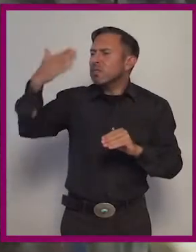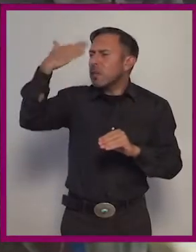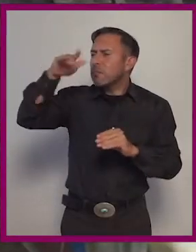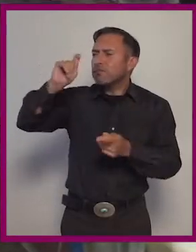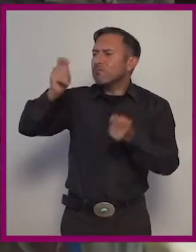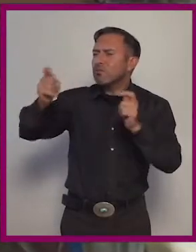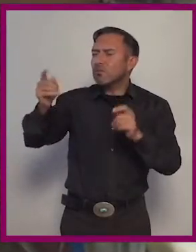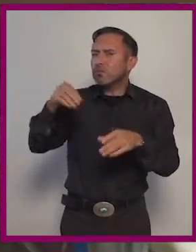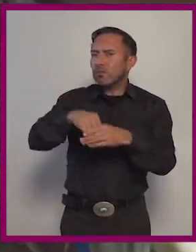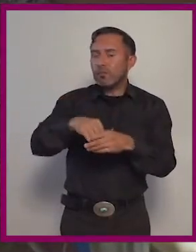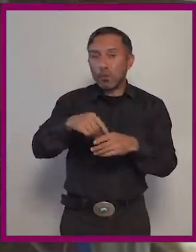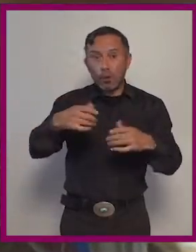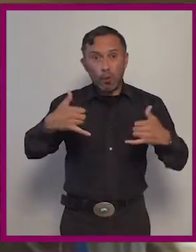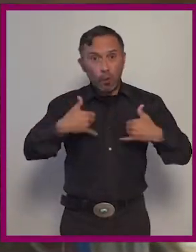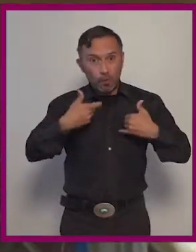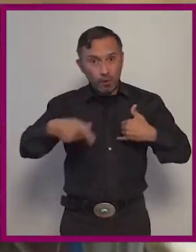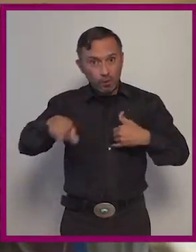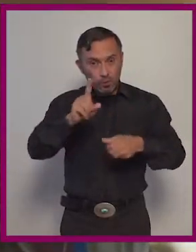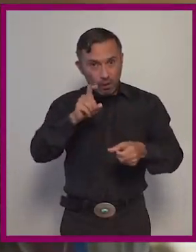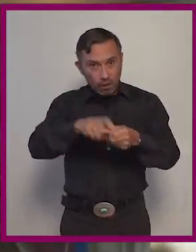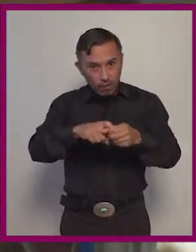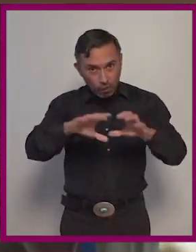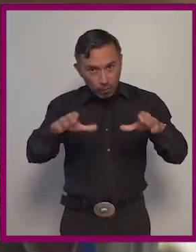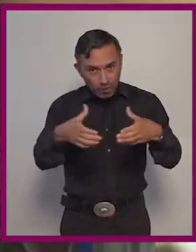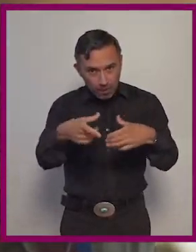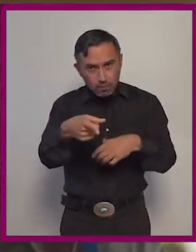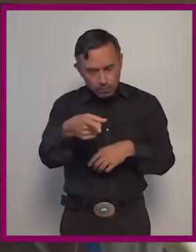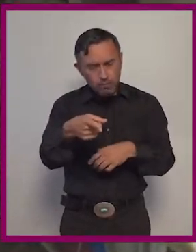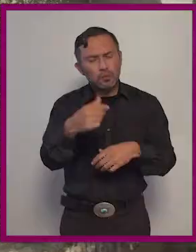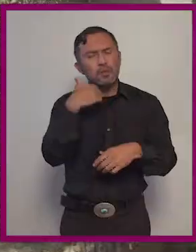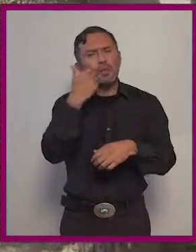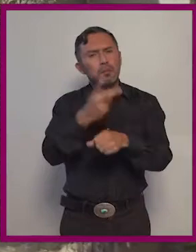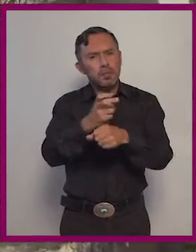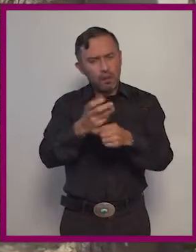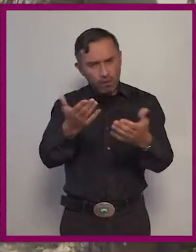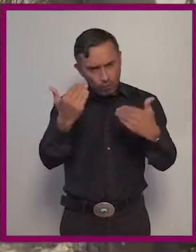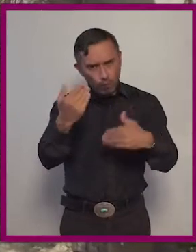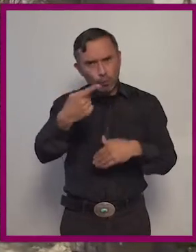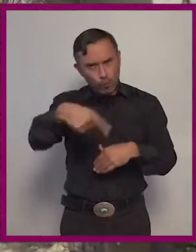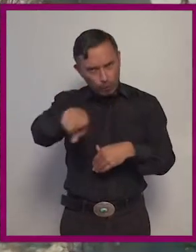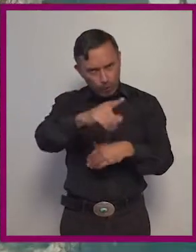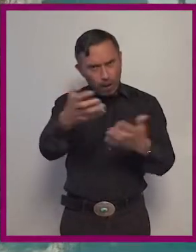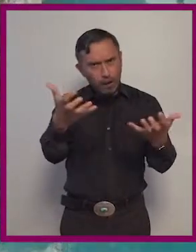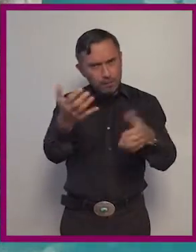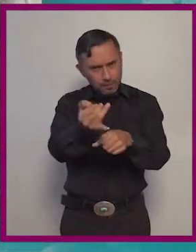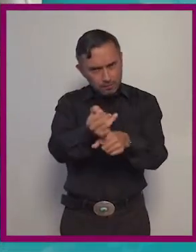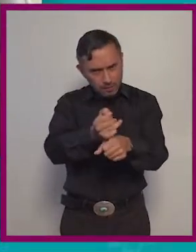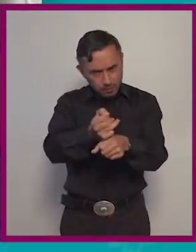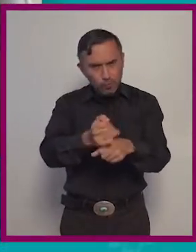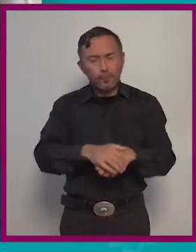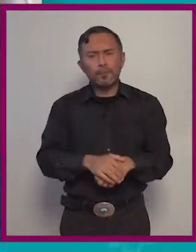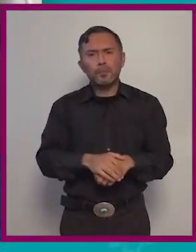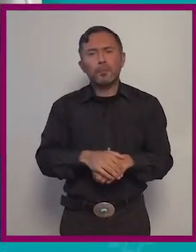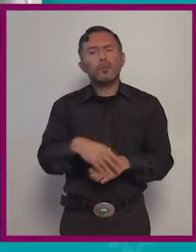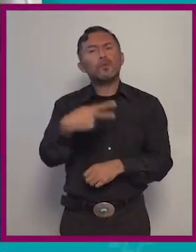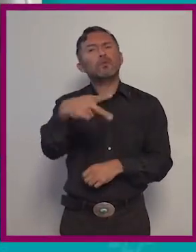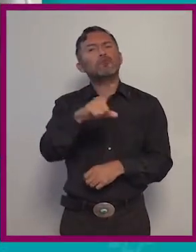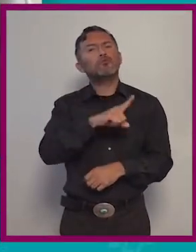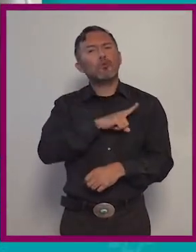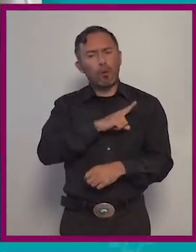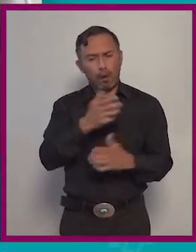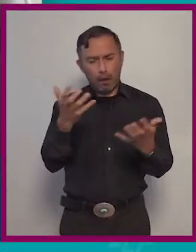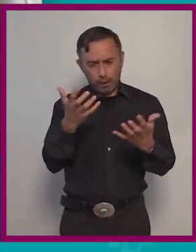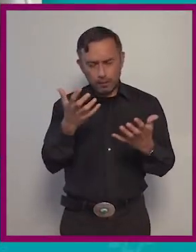Jóvenes pertenecientes a esas comunidades, yo los invito a que hagan la investigación ustedes desarrollen esas